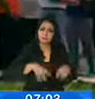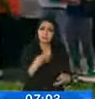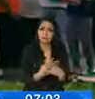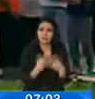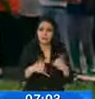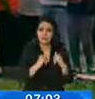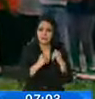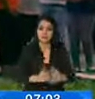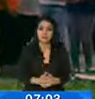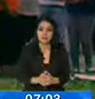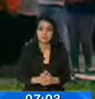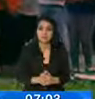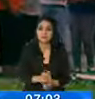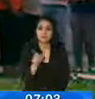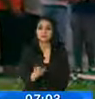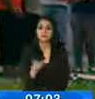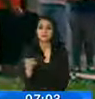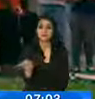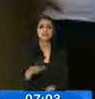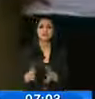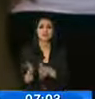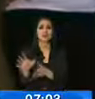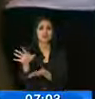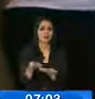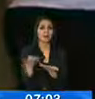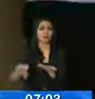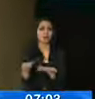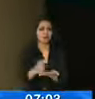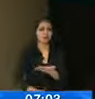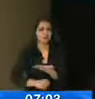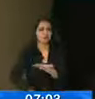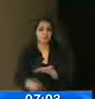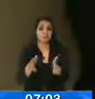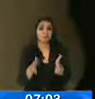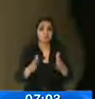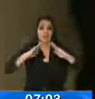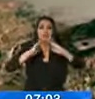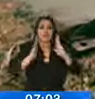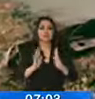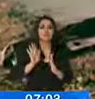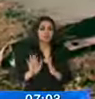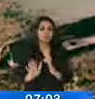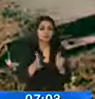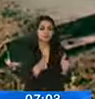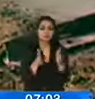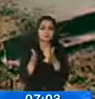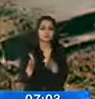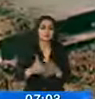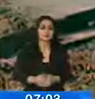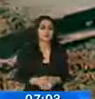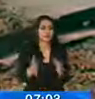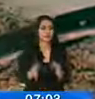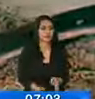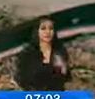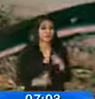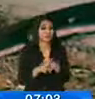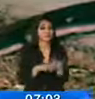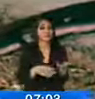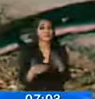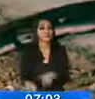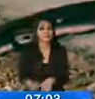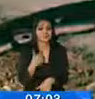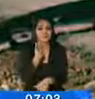Las víctimas son oriundas de aquel cantón y serán velados en la casa donde se dirigían antes que la desgracia se les cruzara en el